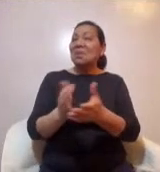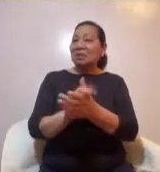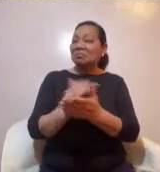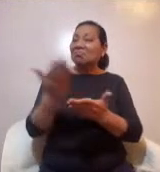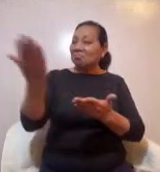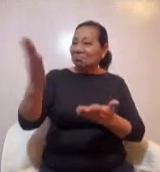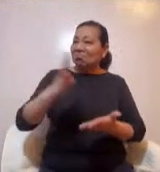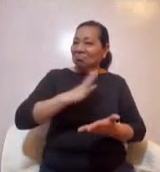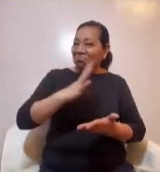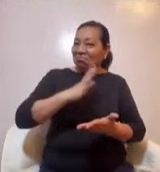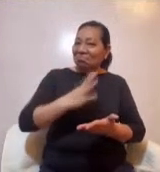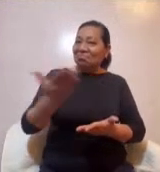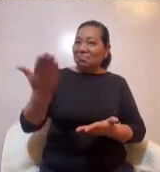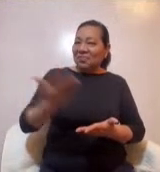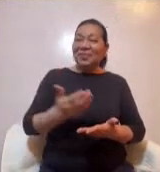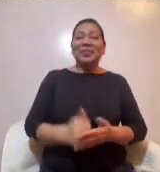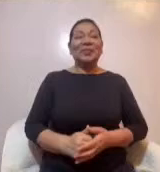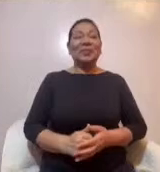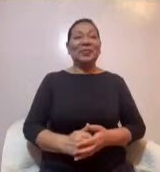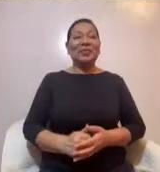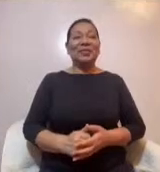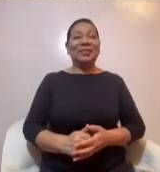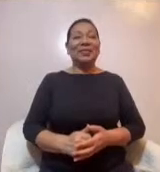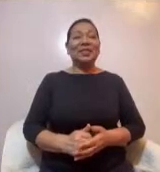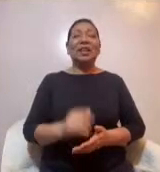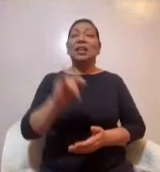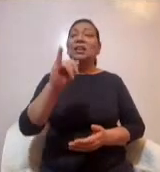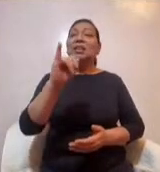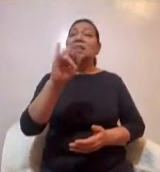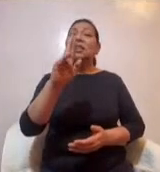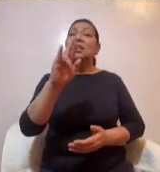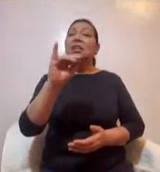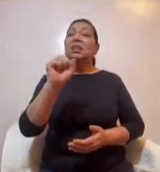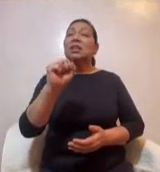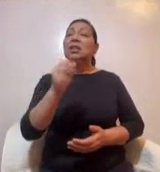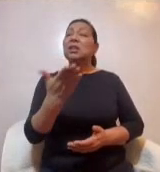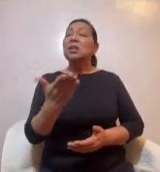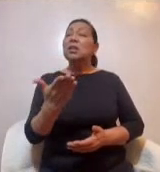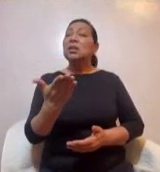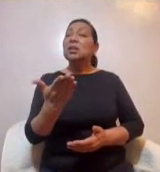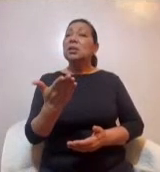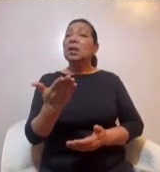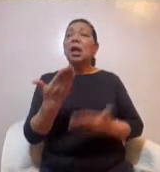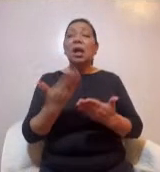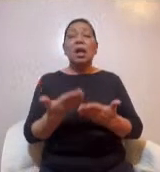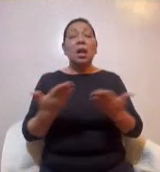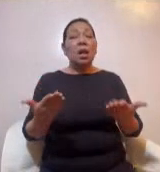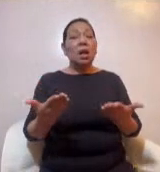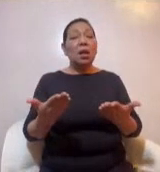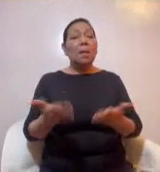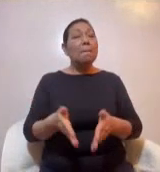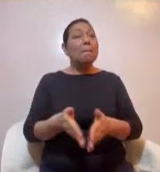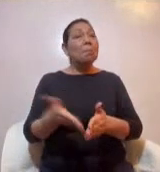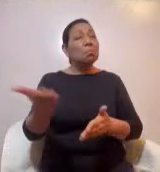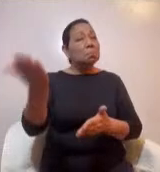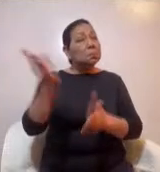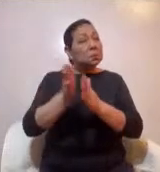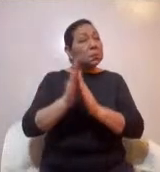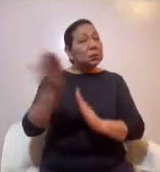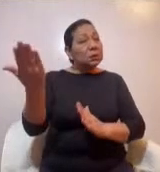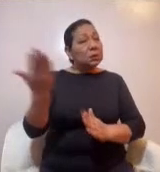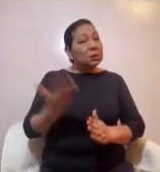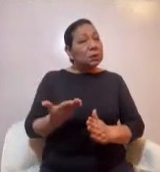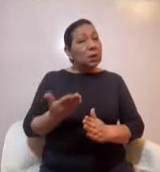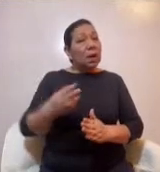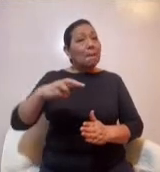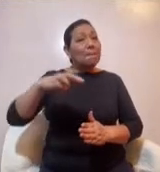le doy una cordial bienvenida. Iris, ¿cuáles son los hechos y el